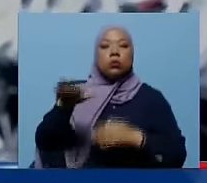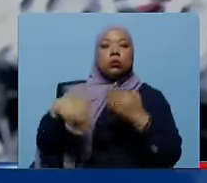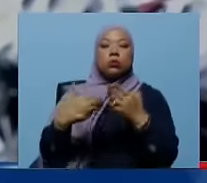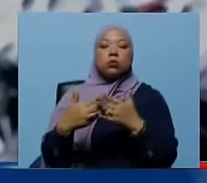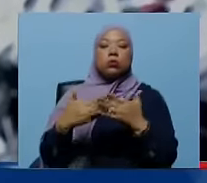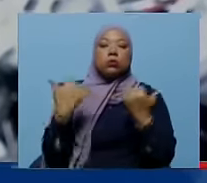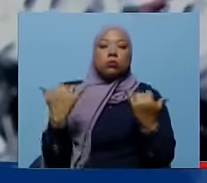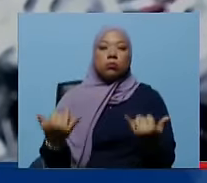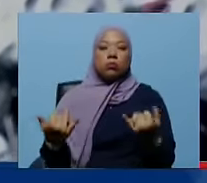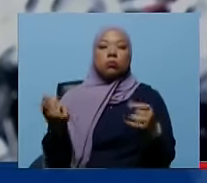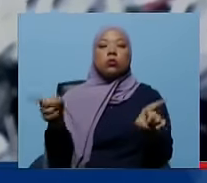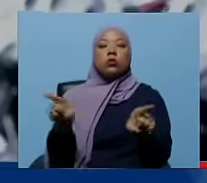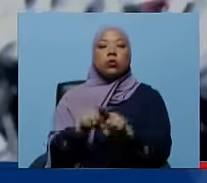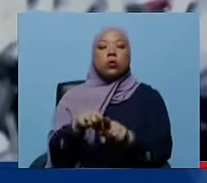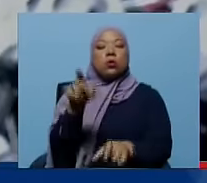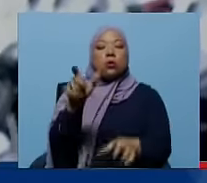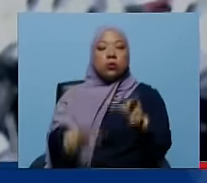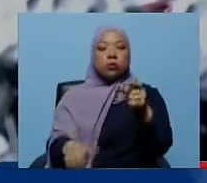Paitubi,